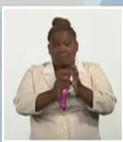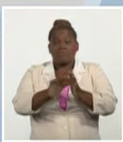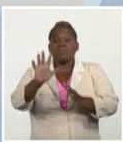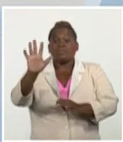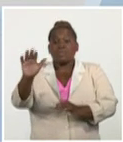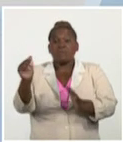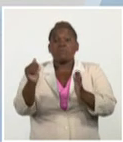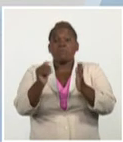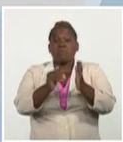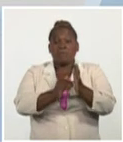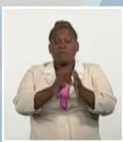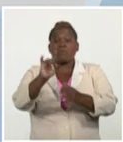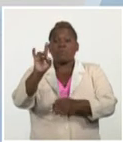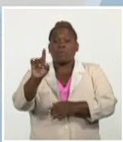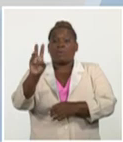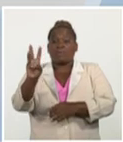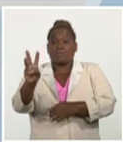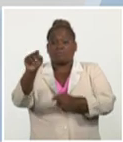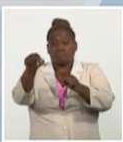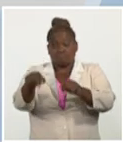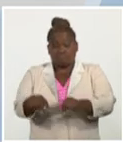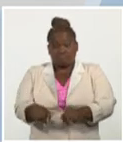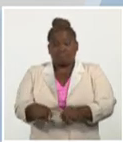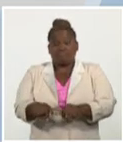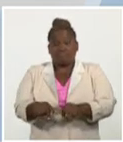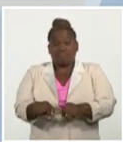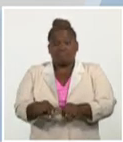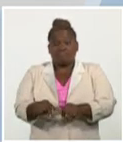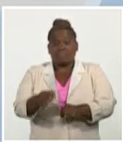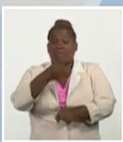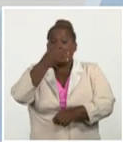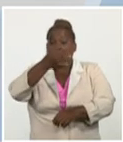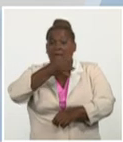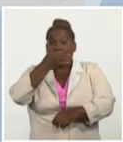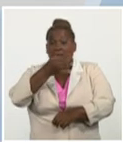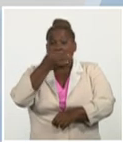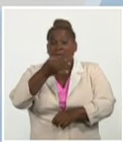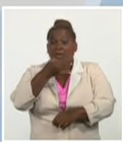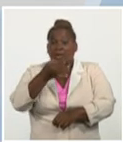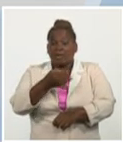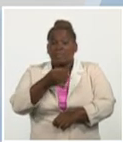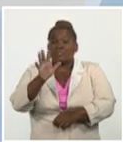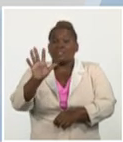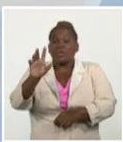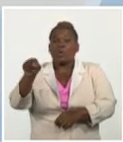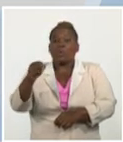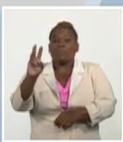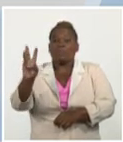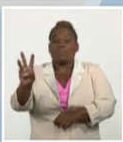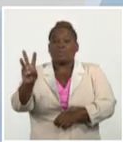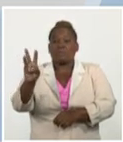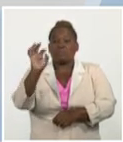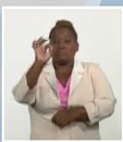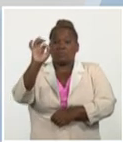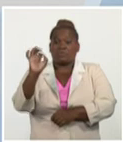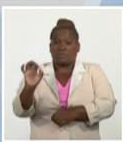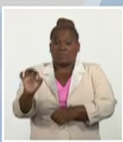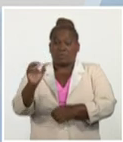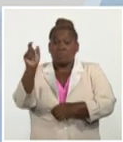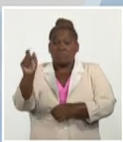5.093 en el día de hoy. Estamos hablando del 5,3% de todos los diagnosticados en